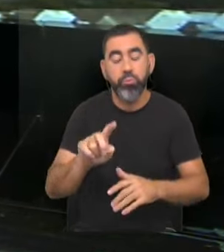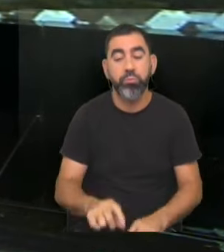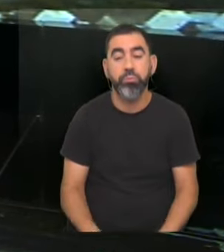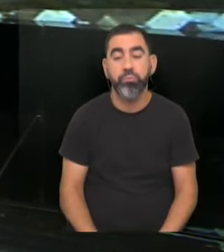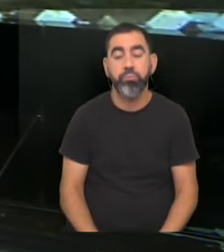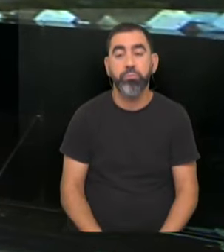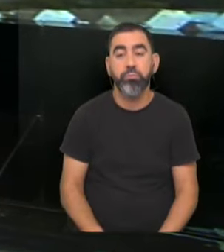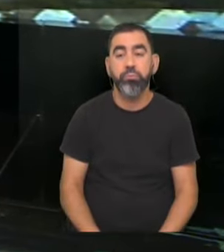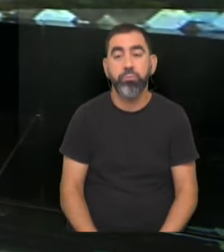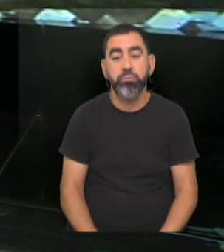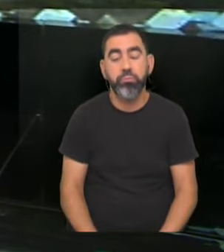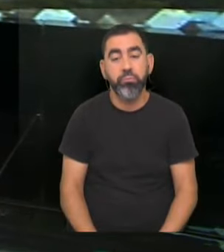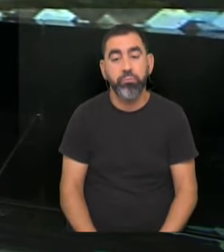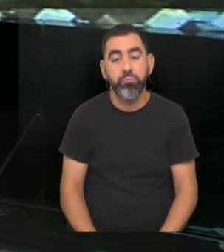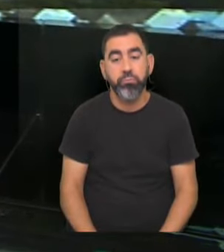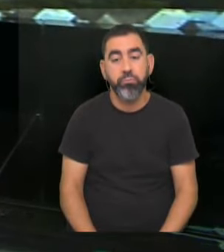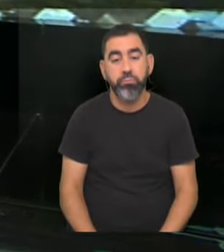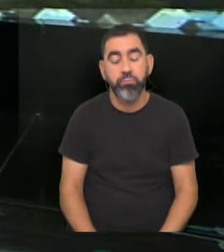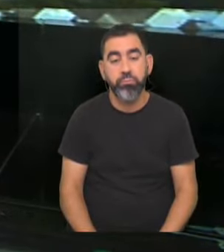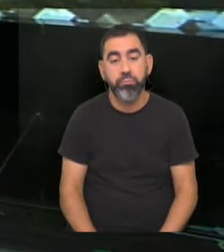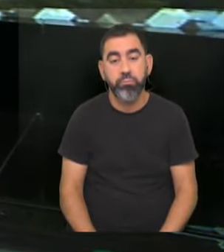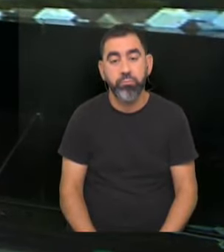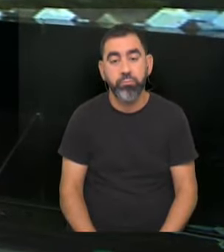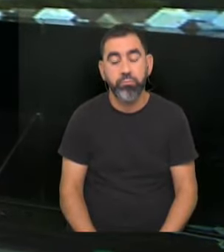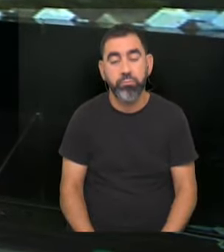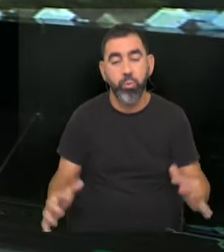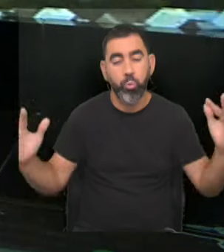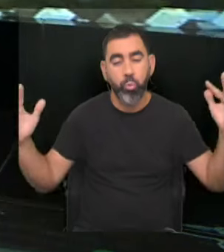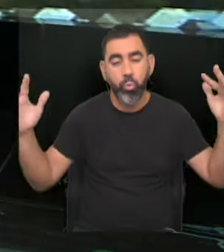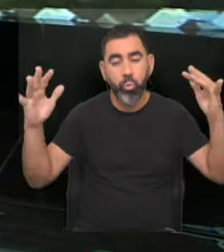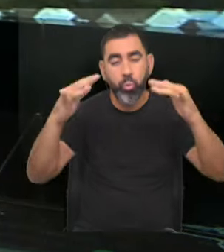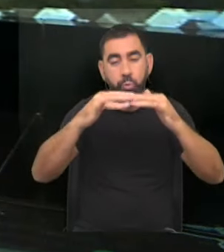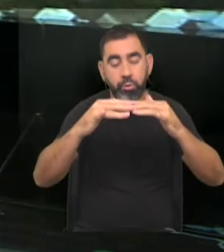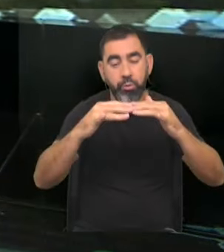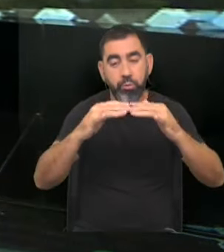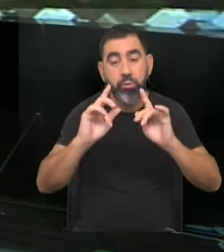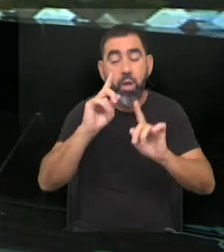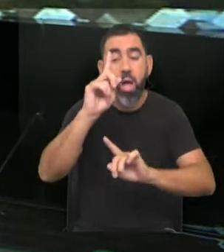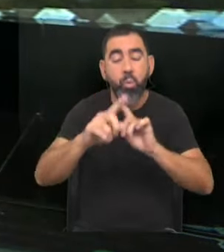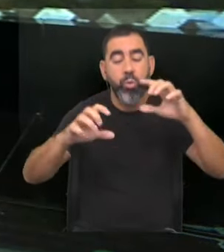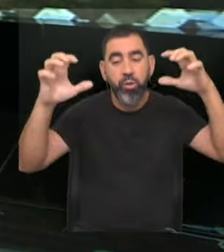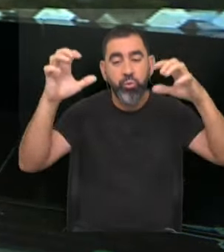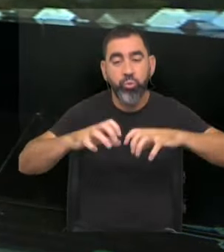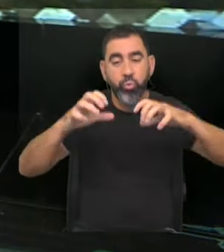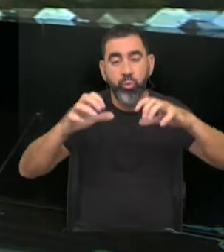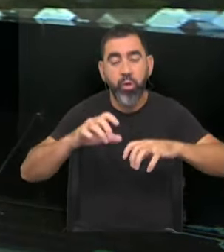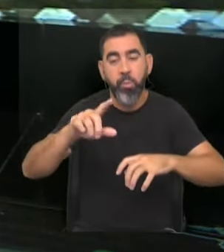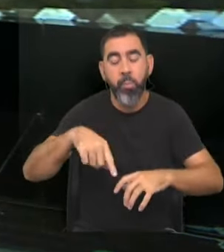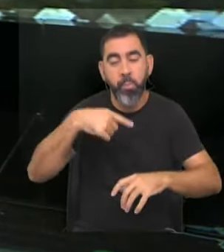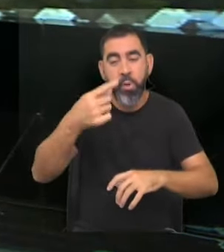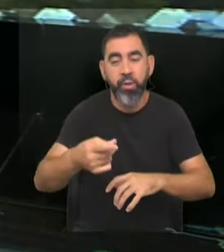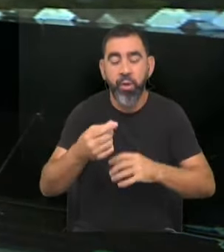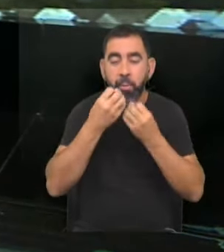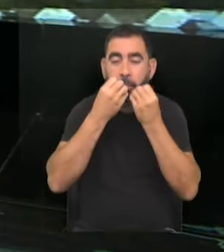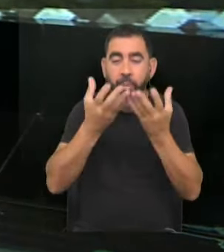17 y 21 gr el cielo seguirá eh cubierto con periodos de nuboso también se prevén algunas precipitaciones que Irán